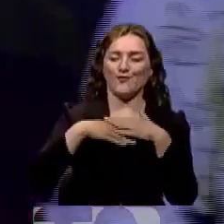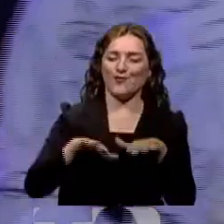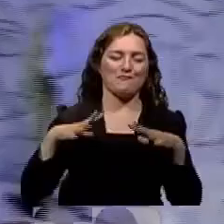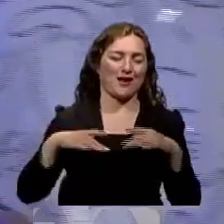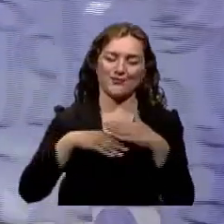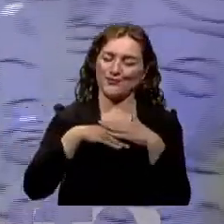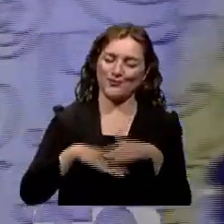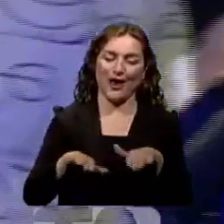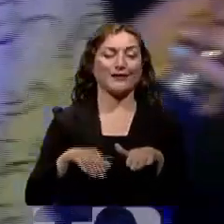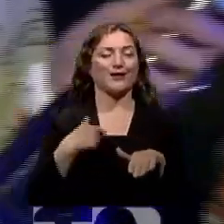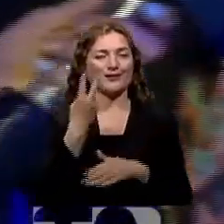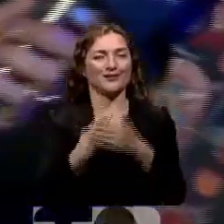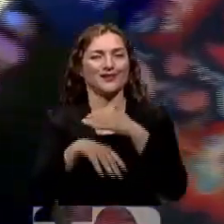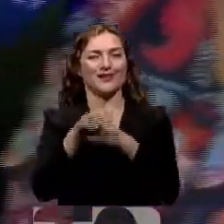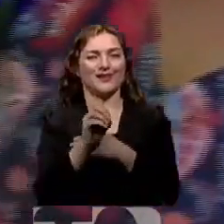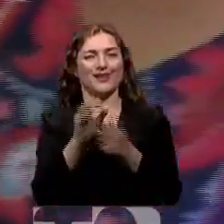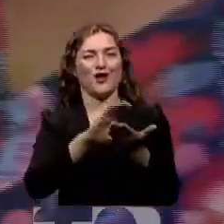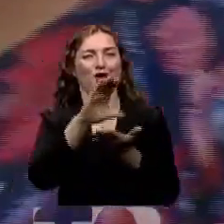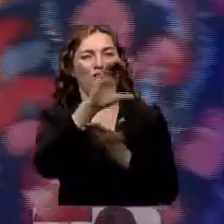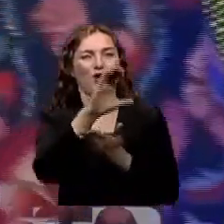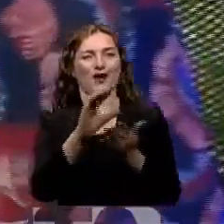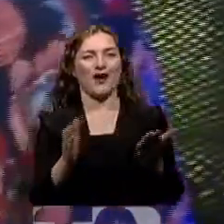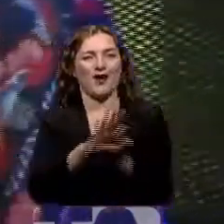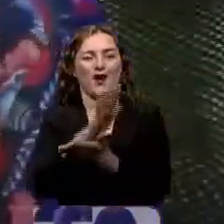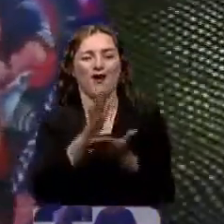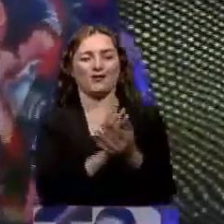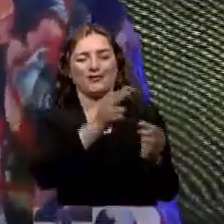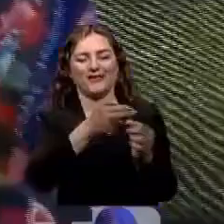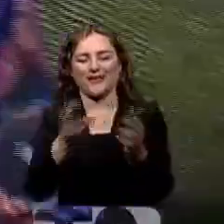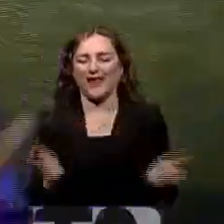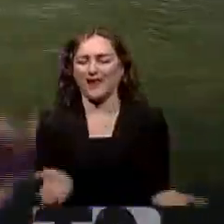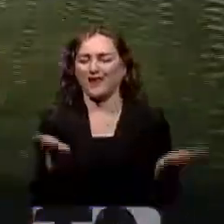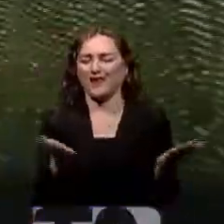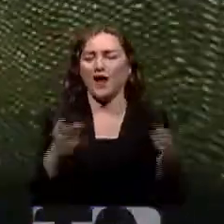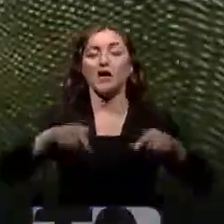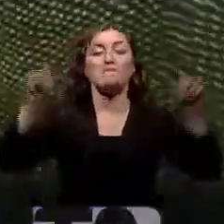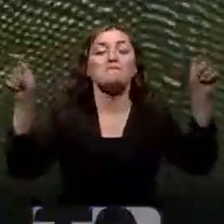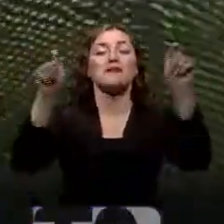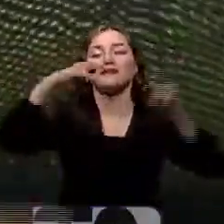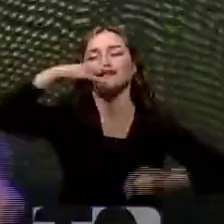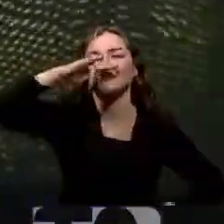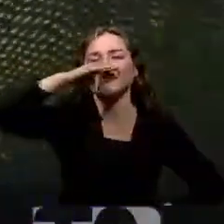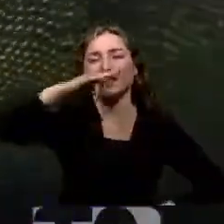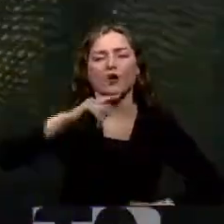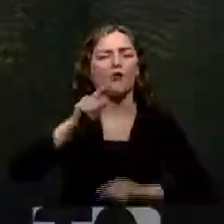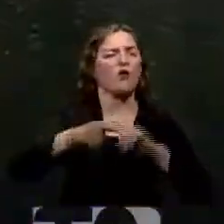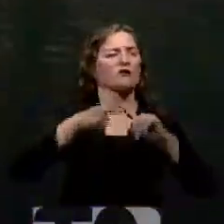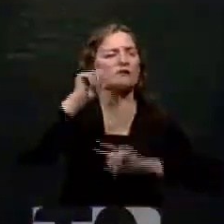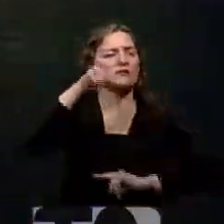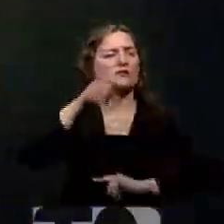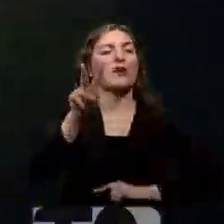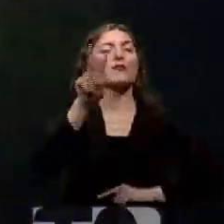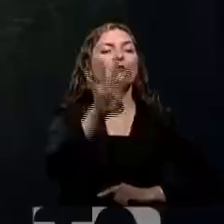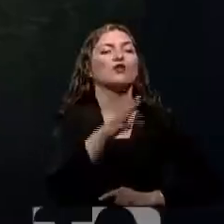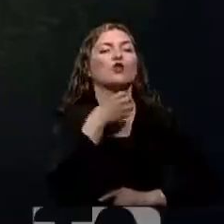hijos regresen al colegio con toda la fuerza, con todo el ánimo, así que en Yaku vamos a hacer una fiesta infantil, la cual va a ser mañana 24 de